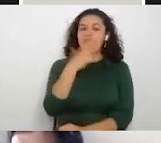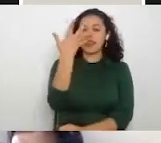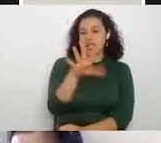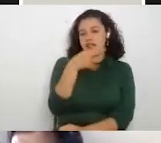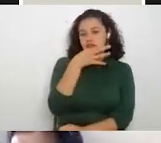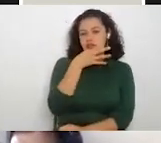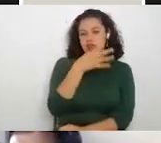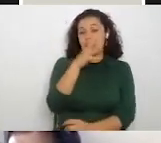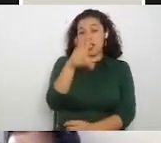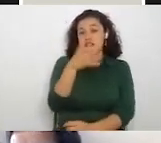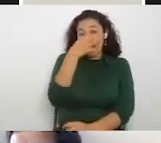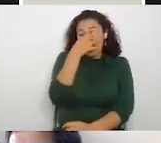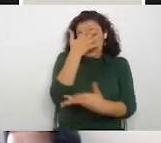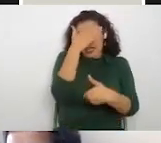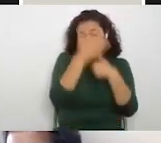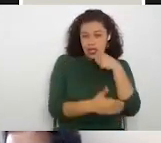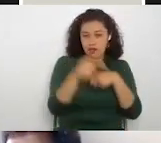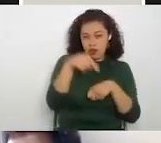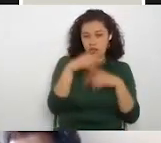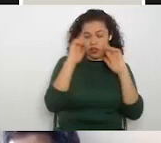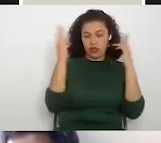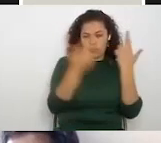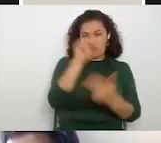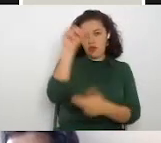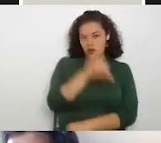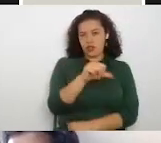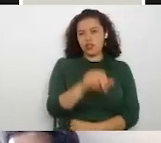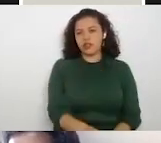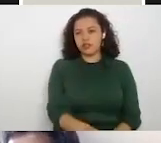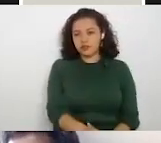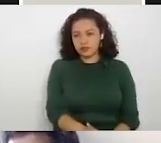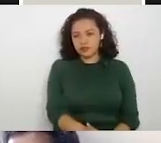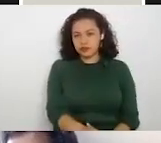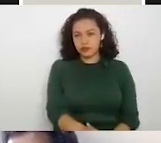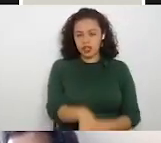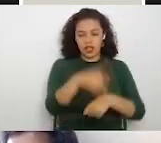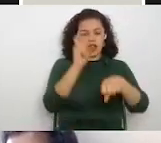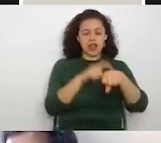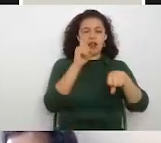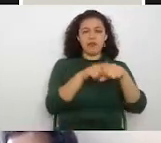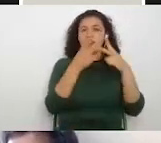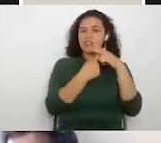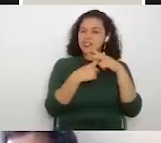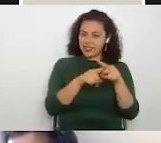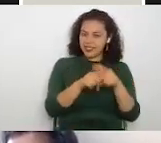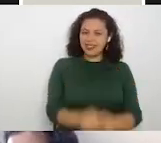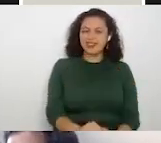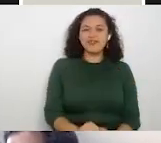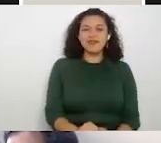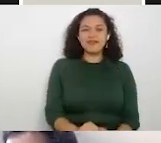eso estaremos terminando la sesión del día de hoy. Vamos a poner el temporizador